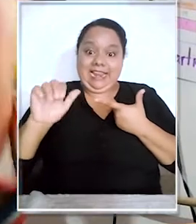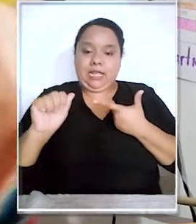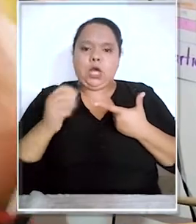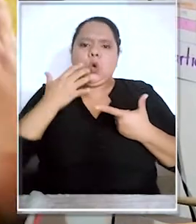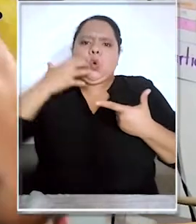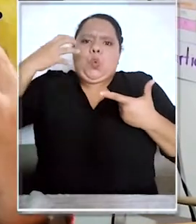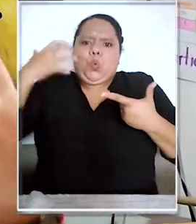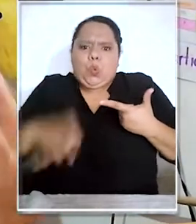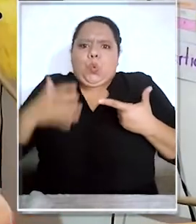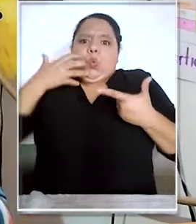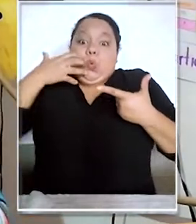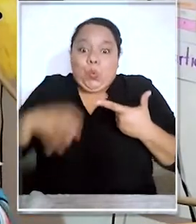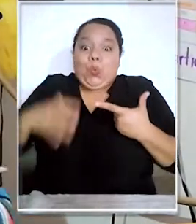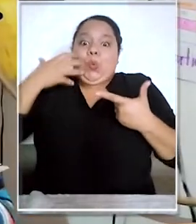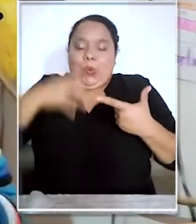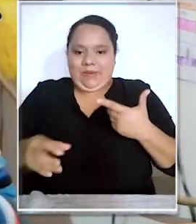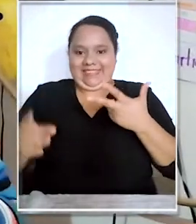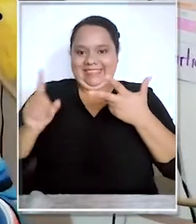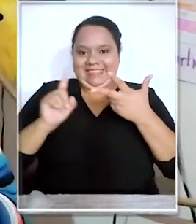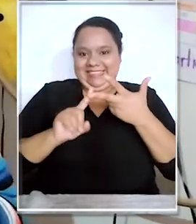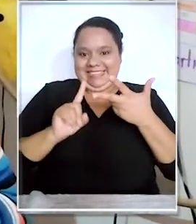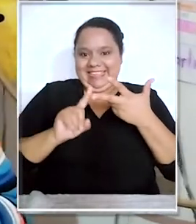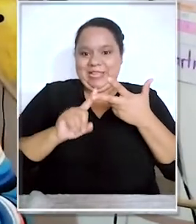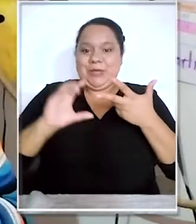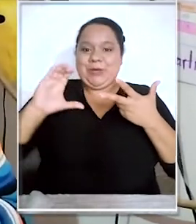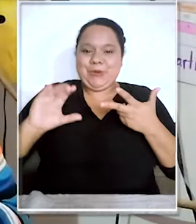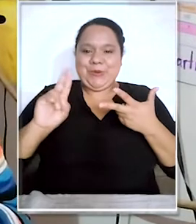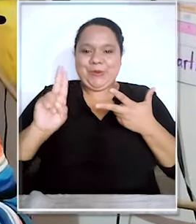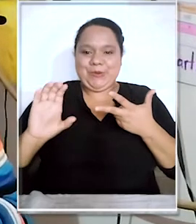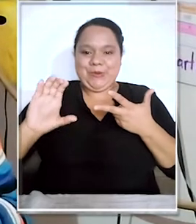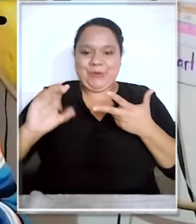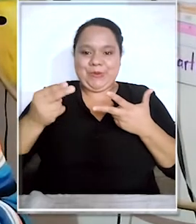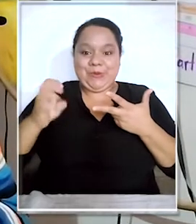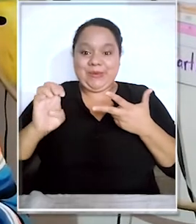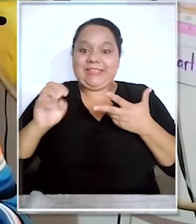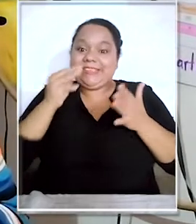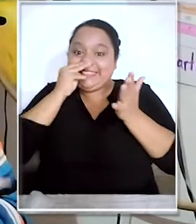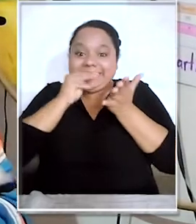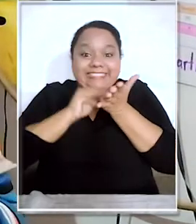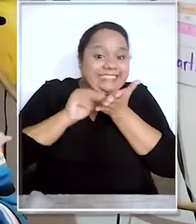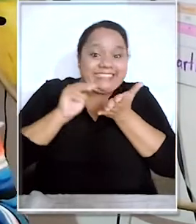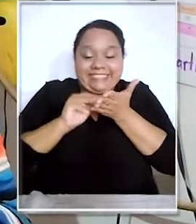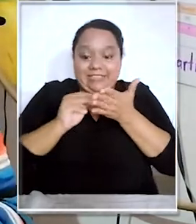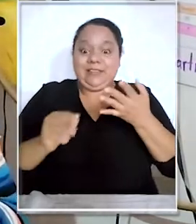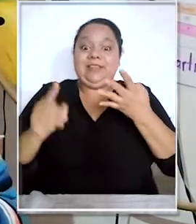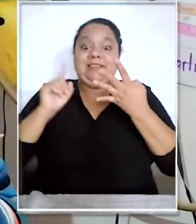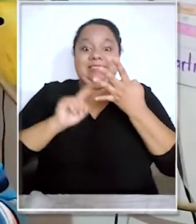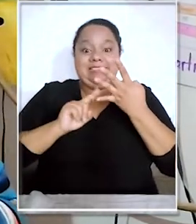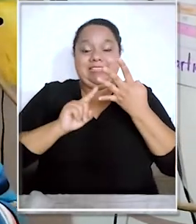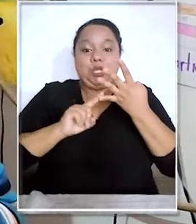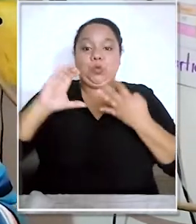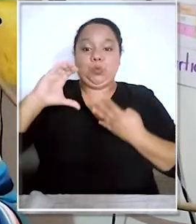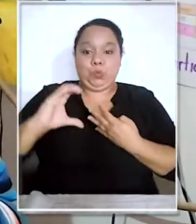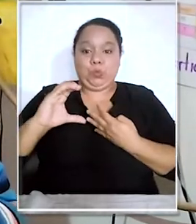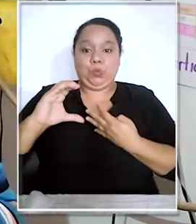significa caliente, caliente. Y la palabra cuche se refiere a un cerdo. Y la palabra